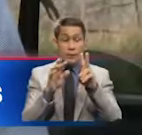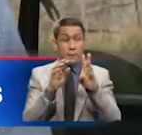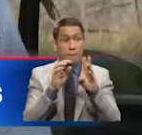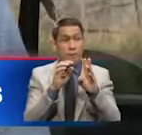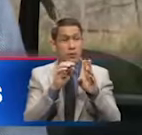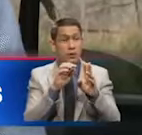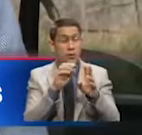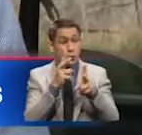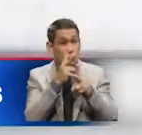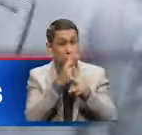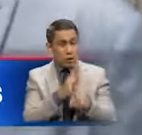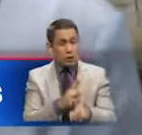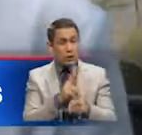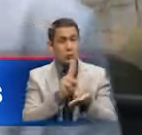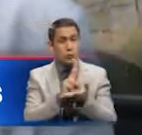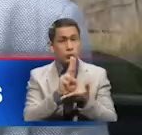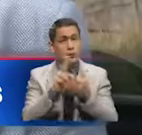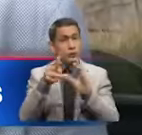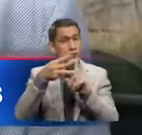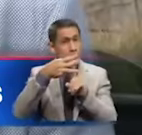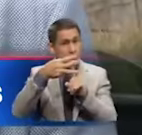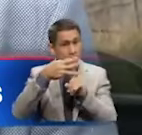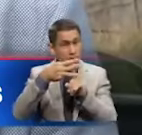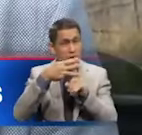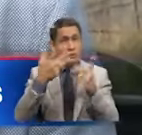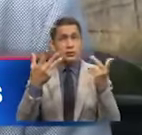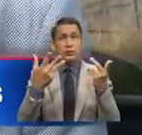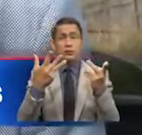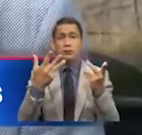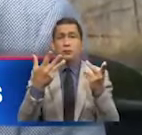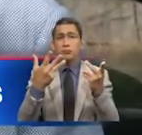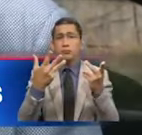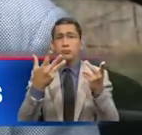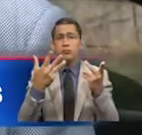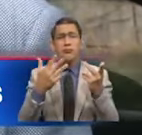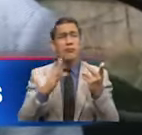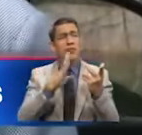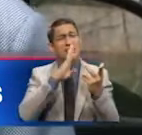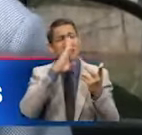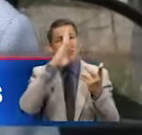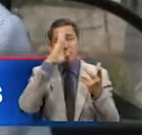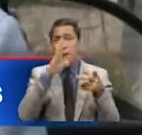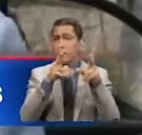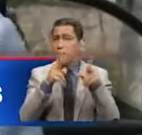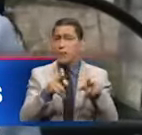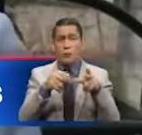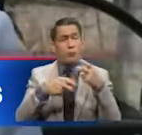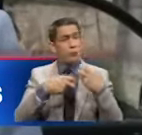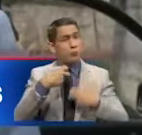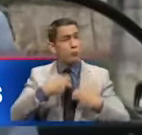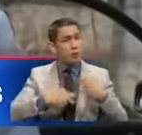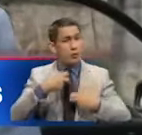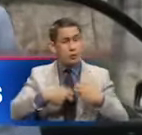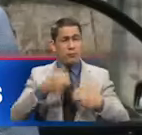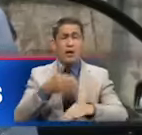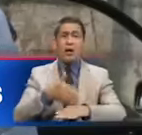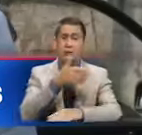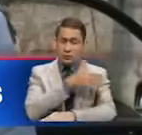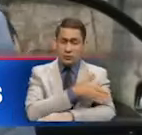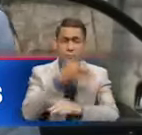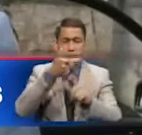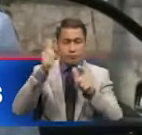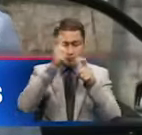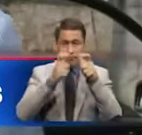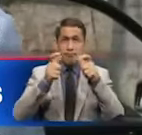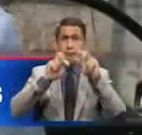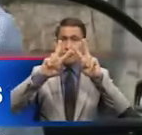situaciones que desarrollen. Este tipo de delitos pues siempre están dentro de las estadísticas oscuras, ¿no?, de la fiscalía. A veces